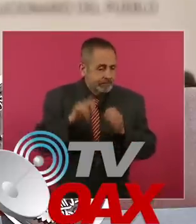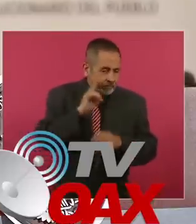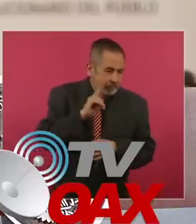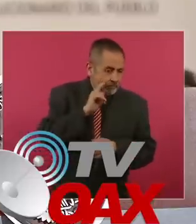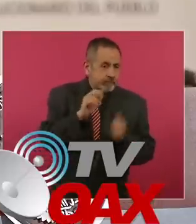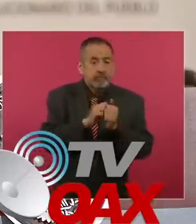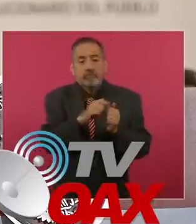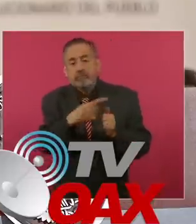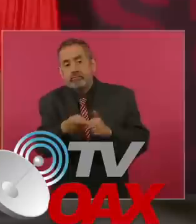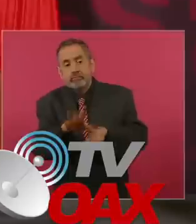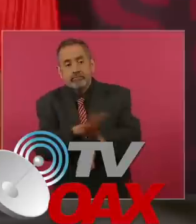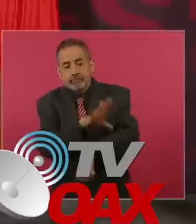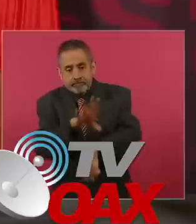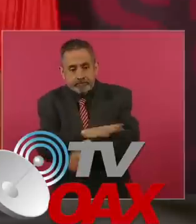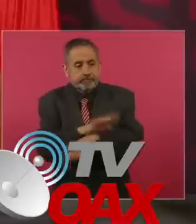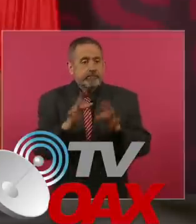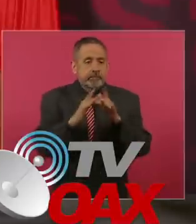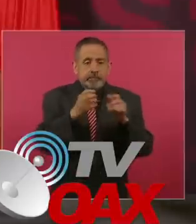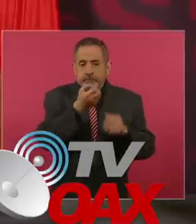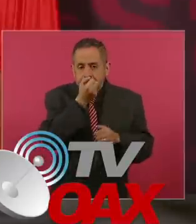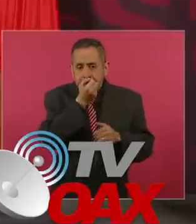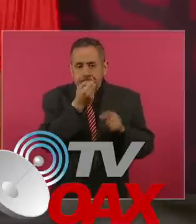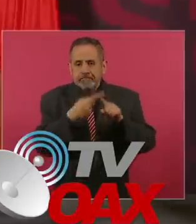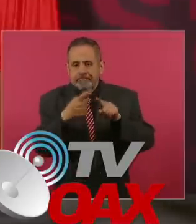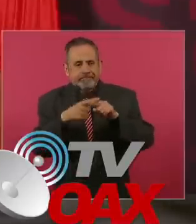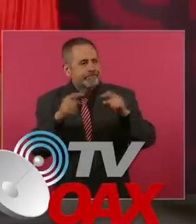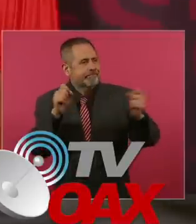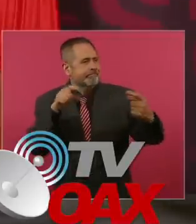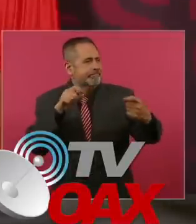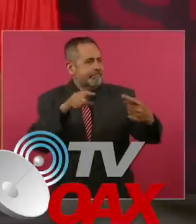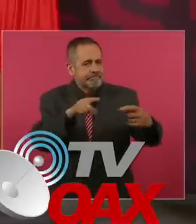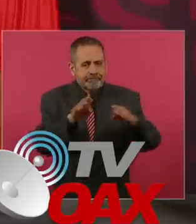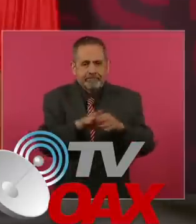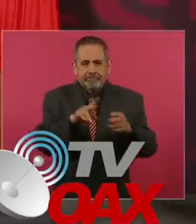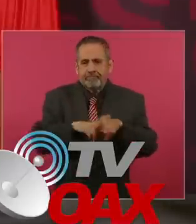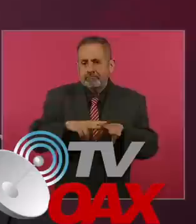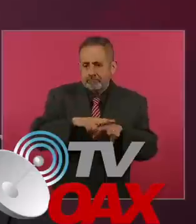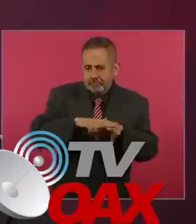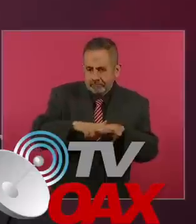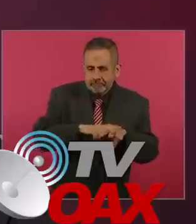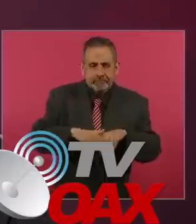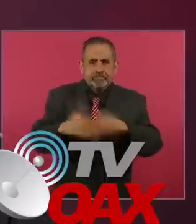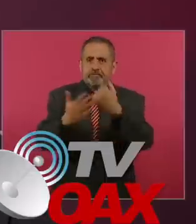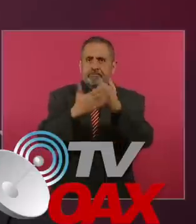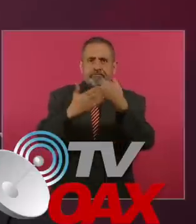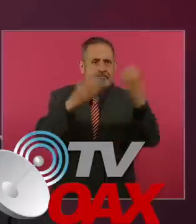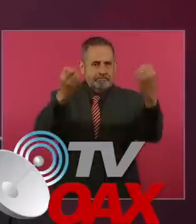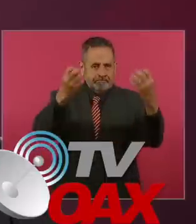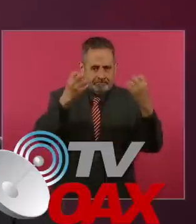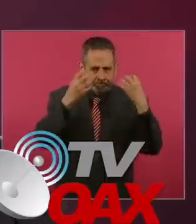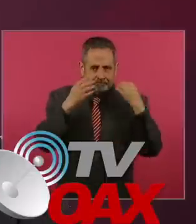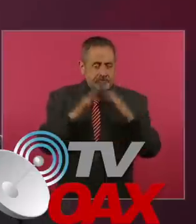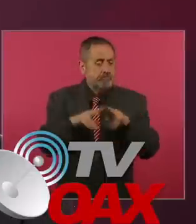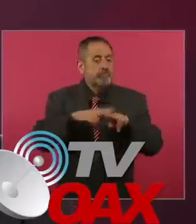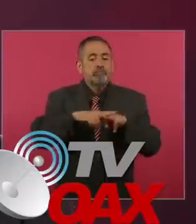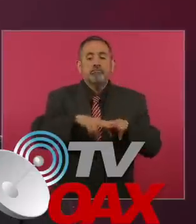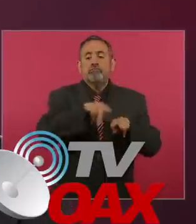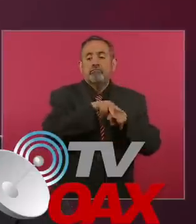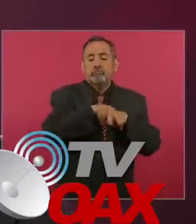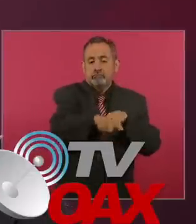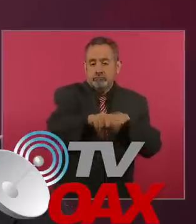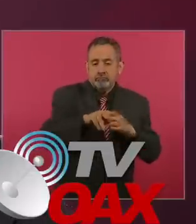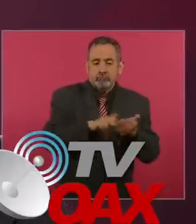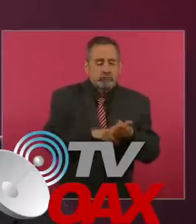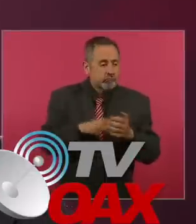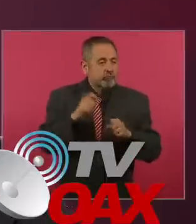energía, comunicaciones, señales, trenes, vía y catenaria, así como de los sistemas